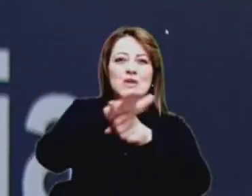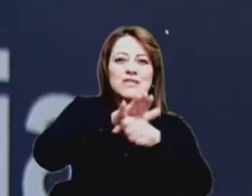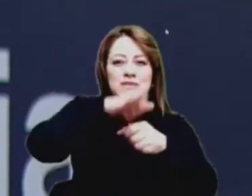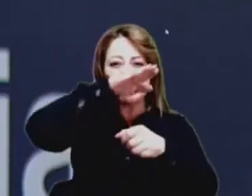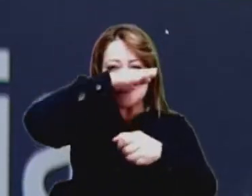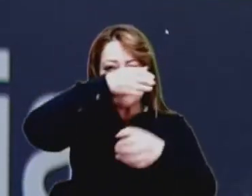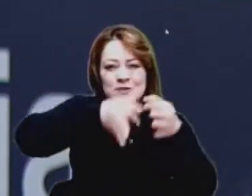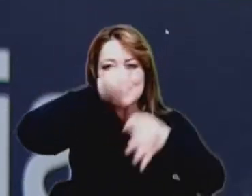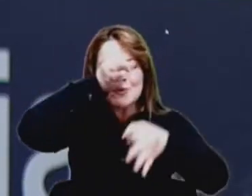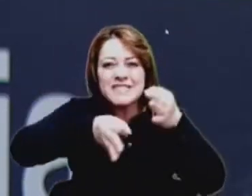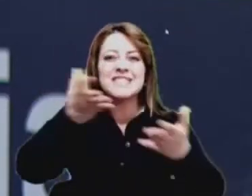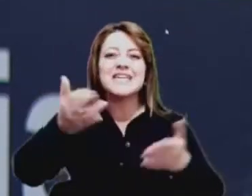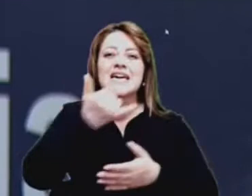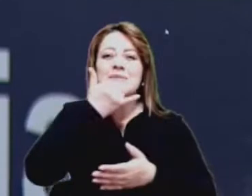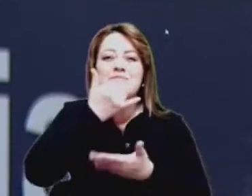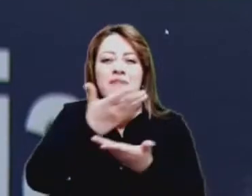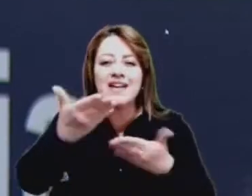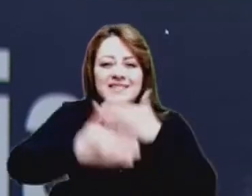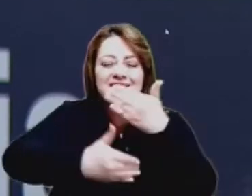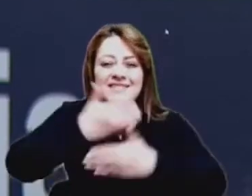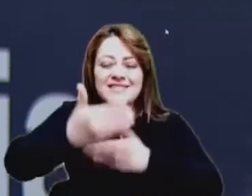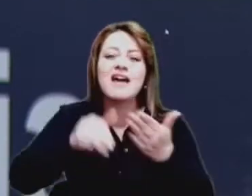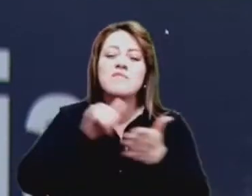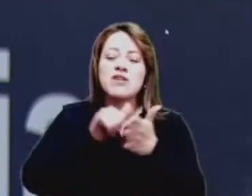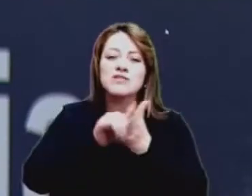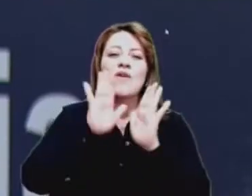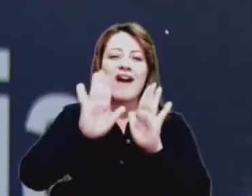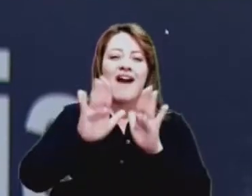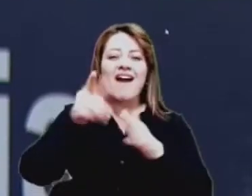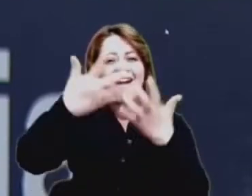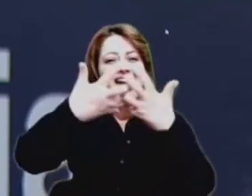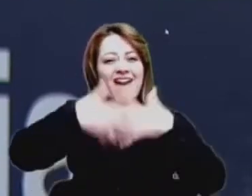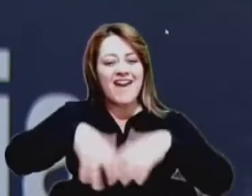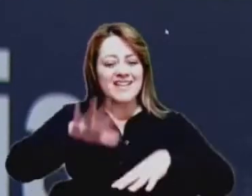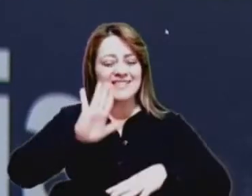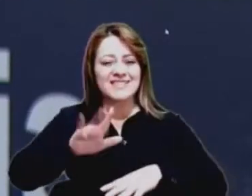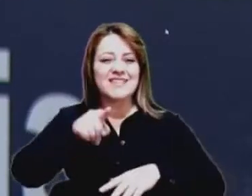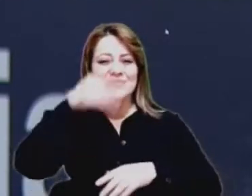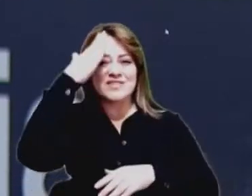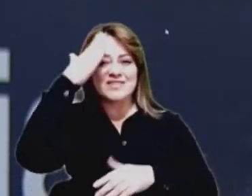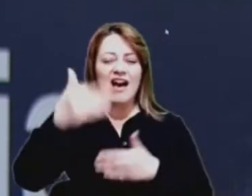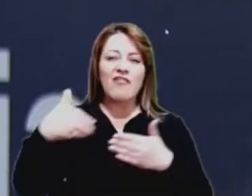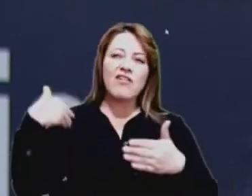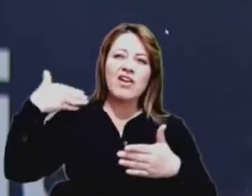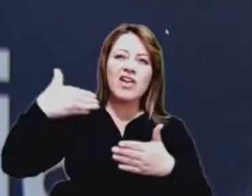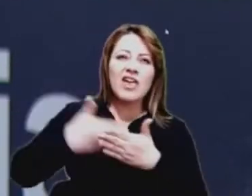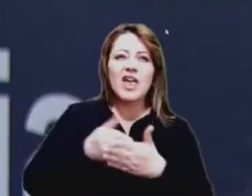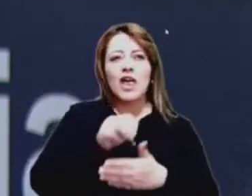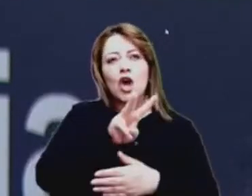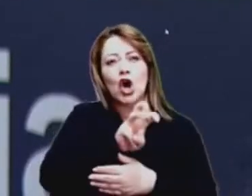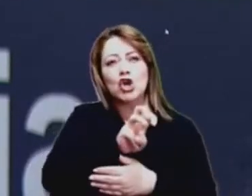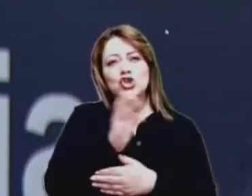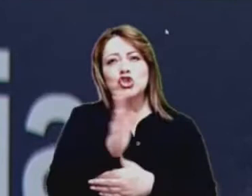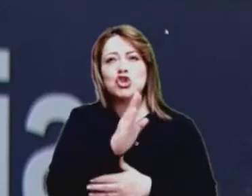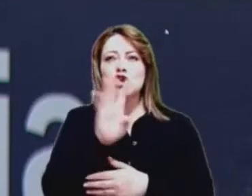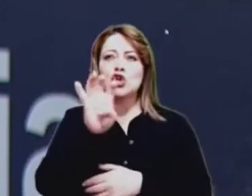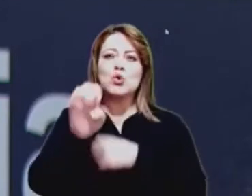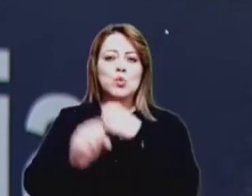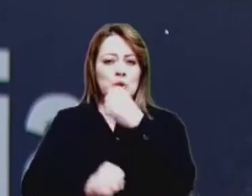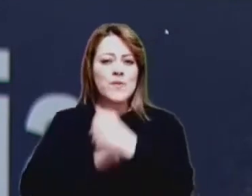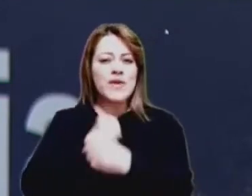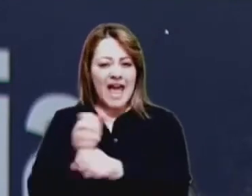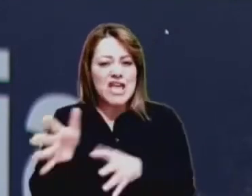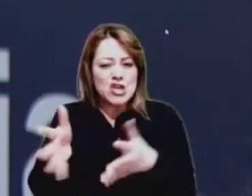desde la génesis de la agencia que ustedes aunque que no es tan antigua tenemos cerca de 89 años de entrada en